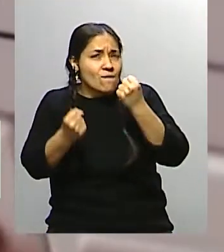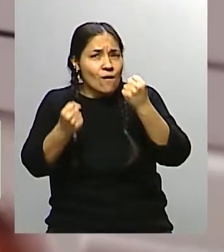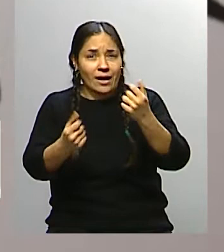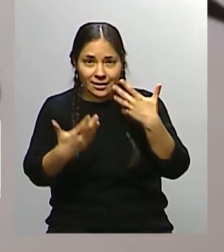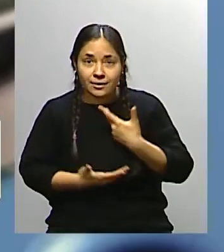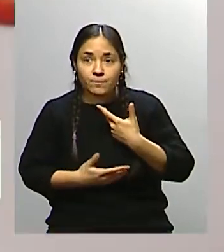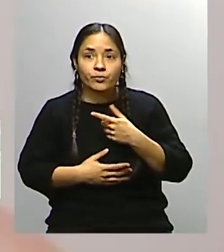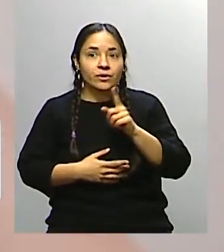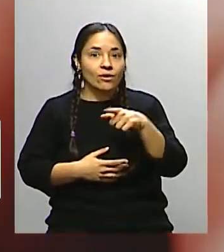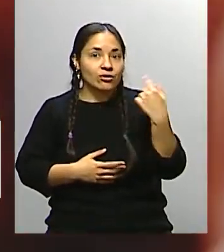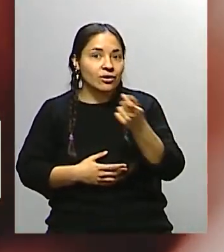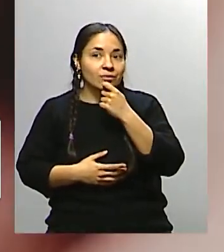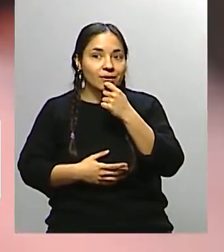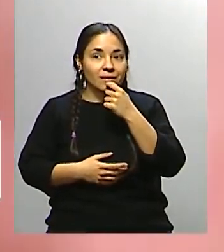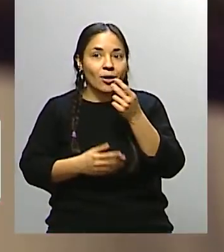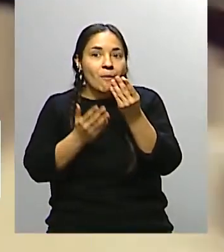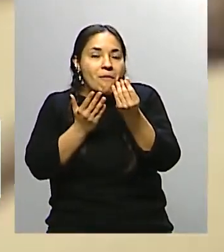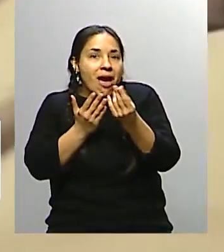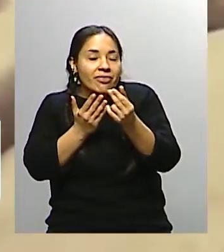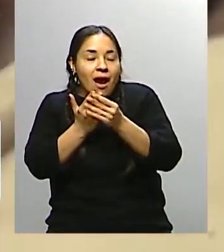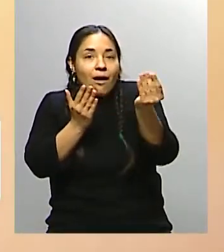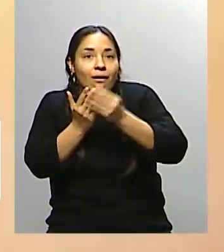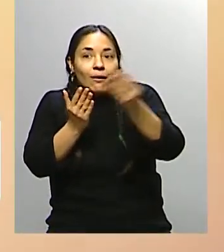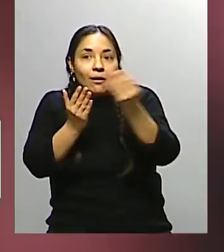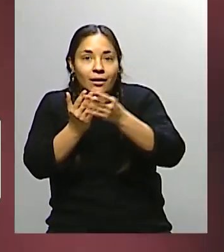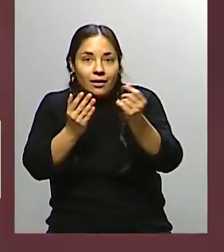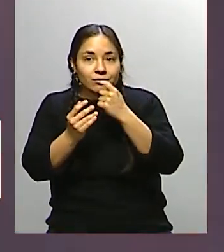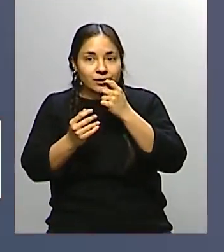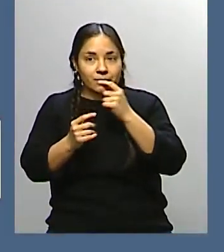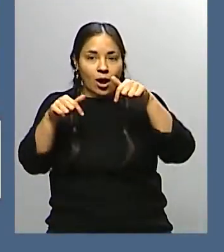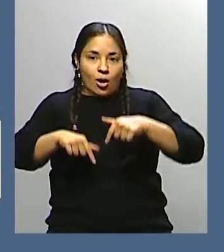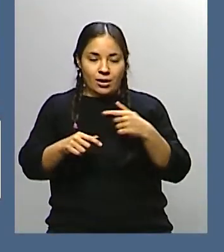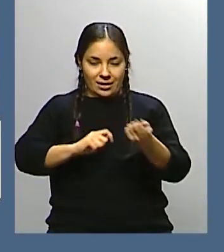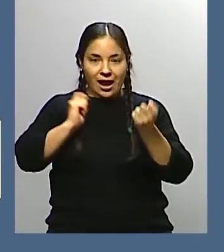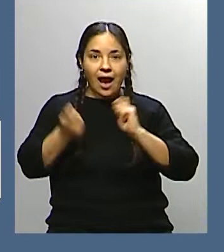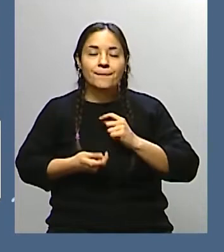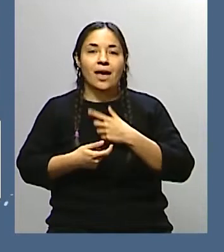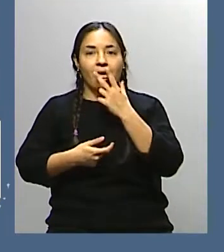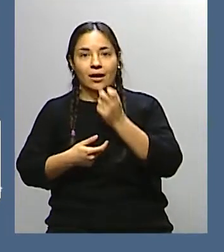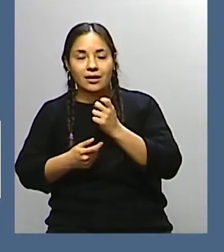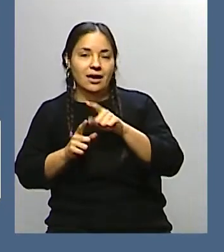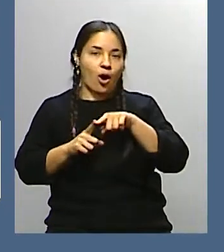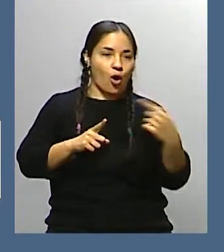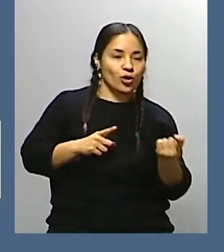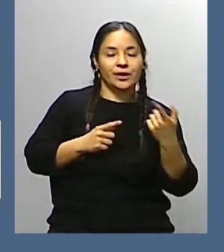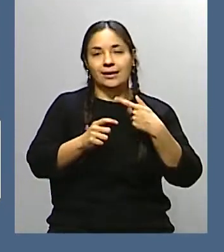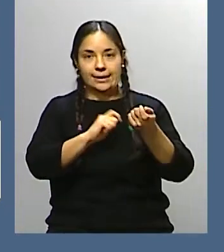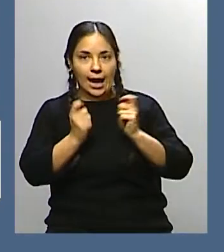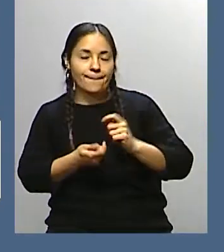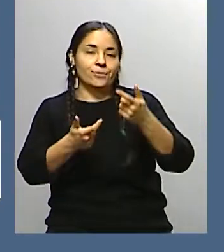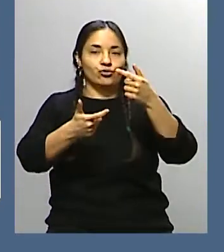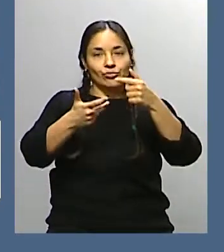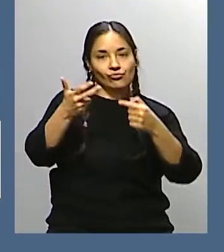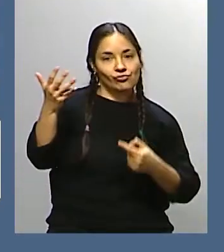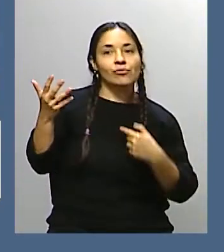Nos ahorraríamos muchísimo dinero si empezamos a hacer procesos de reconversión a energías alternativas. Estamos esperando hasta